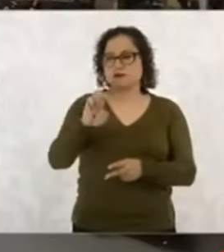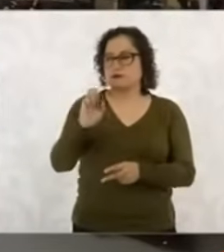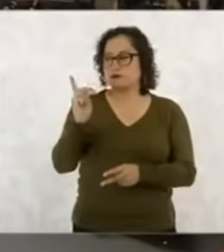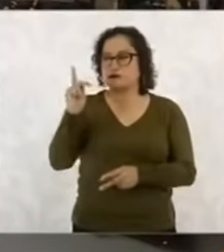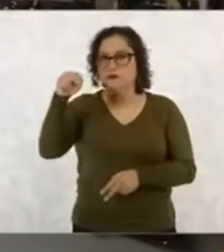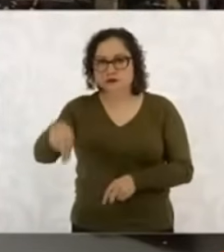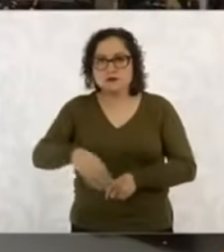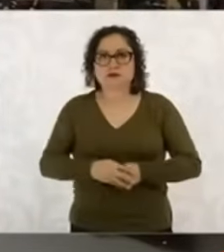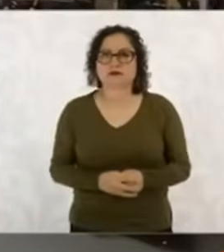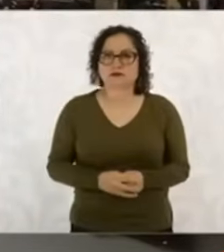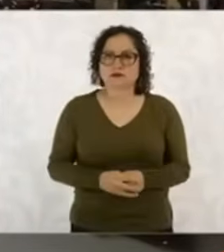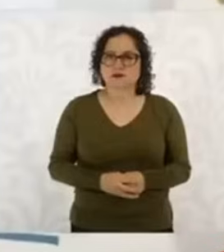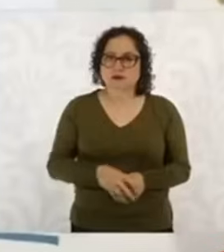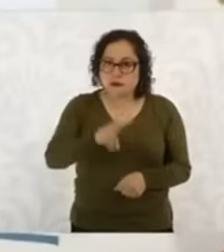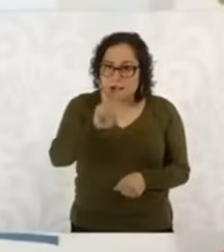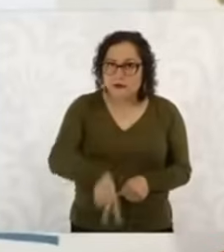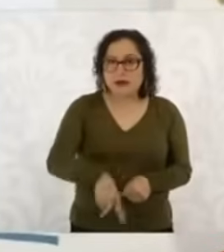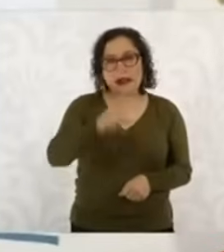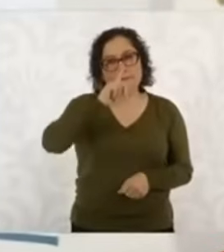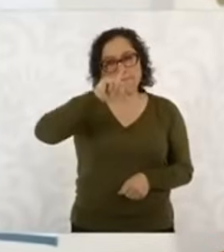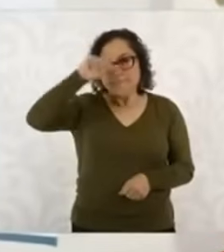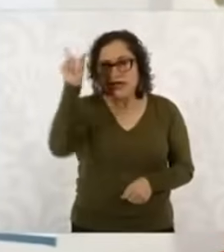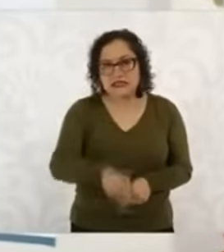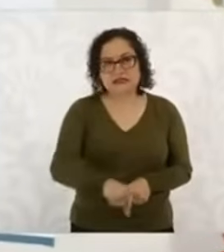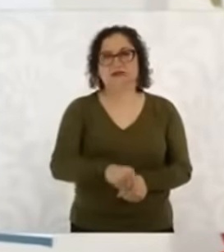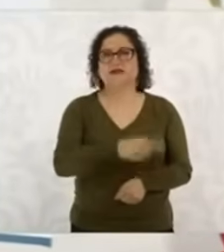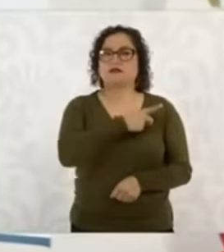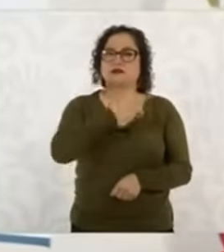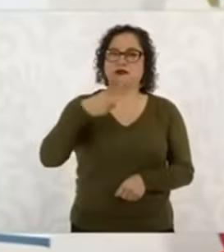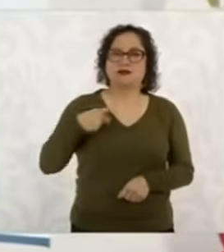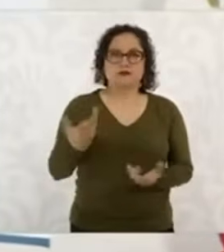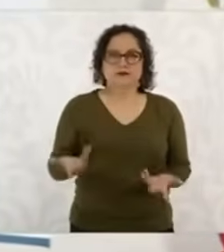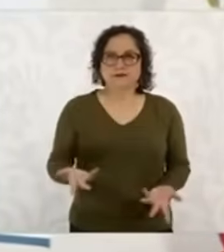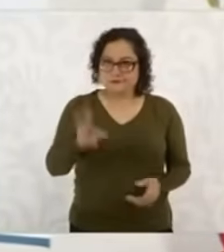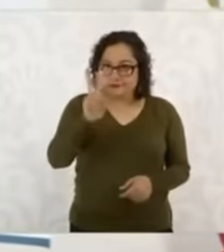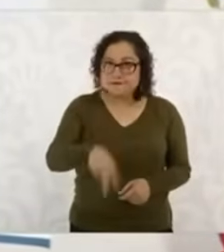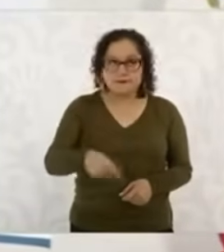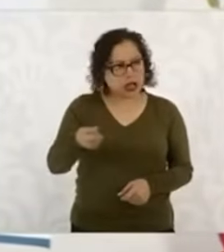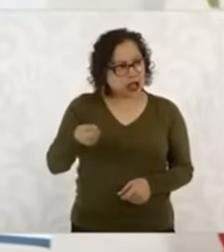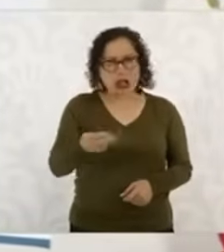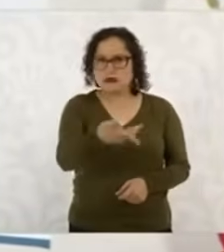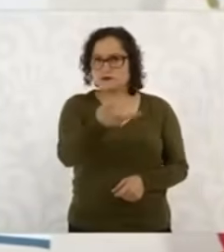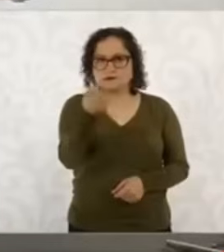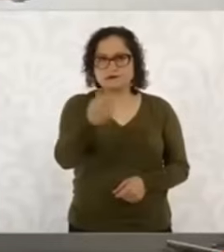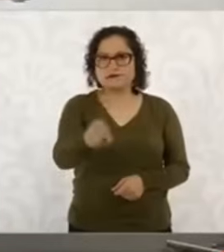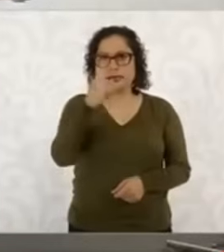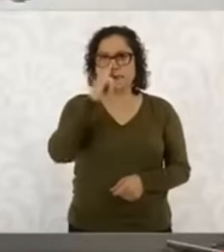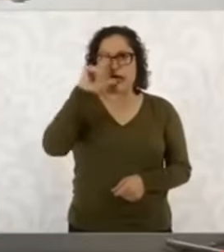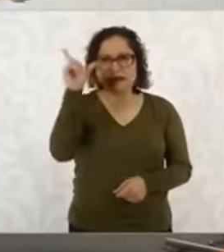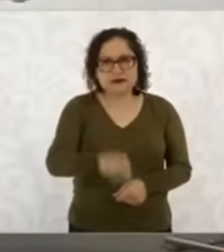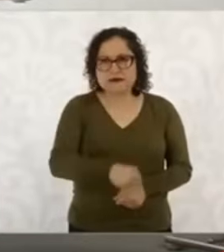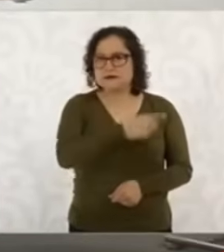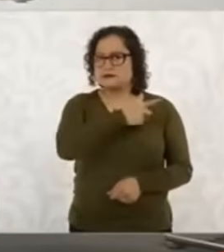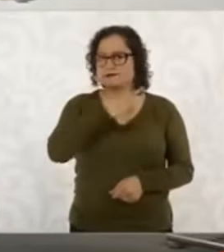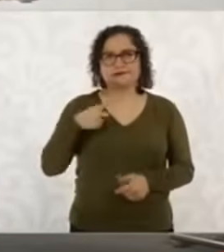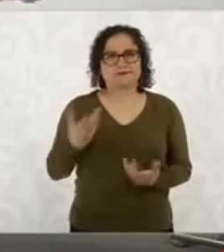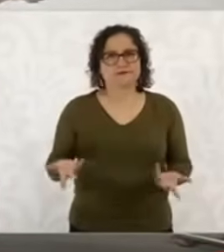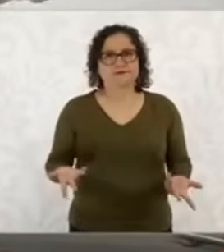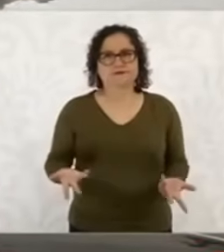Así le vamos a llamar, la maldita deuda corrupta de Calderón y Peña en Pemex. Pásame.